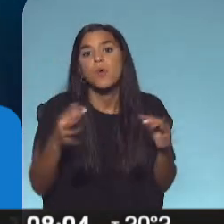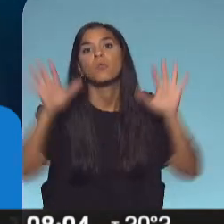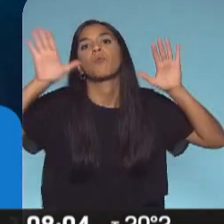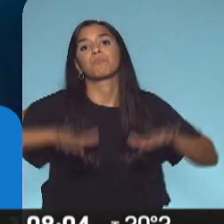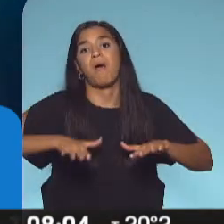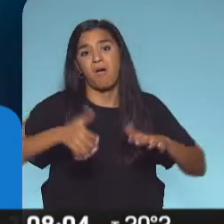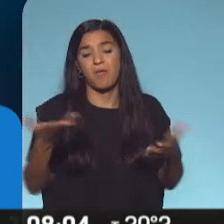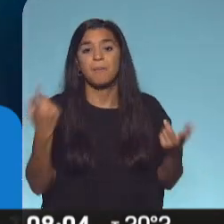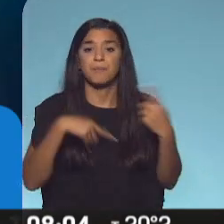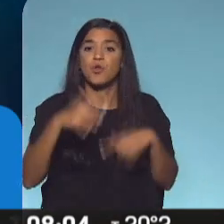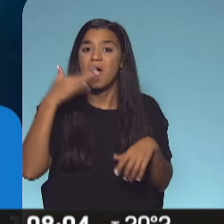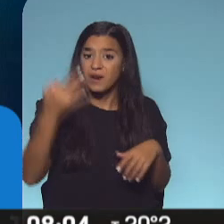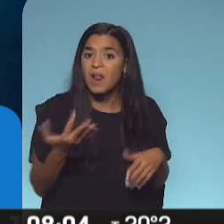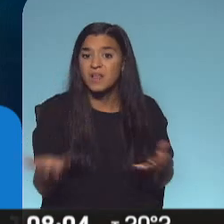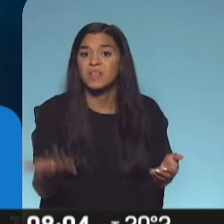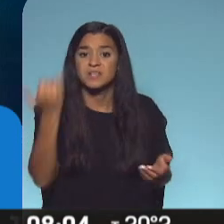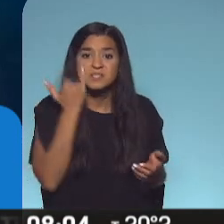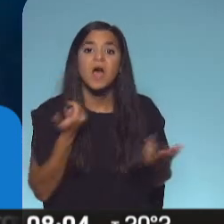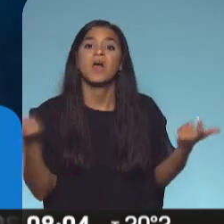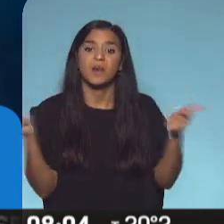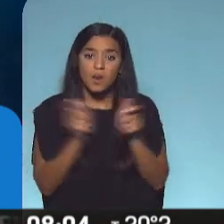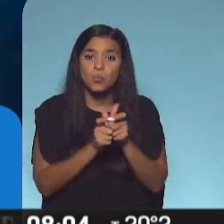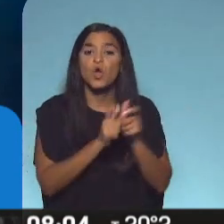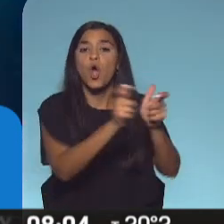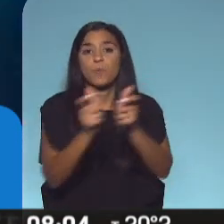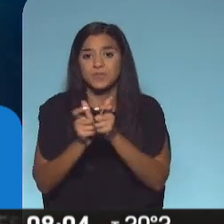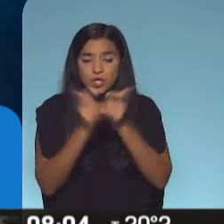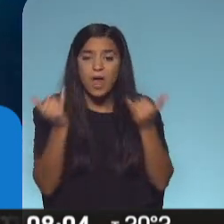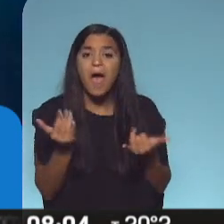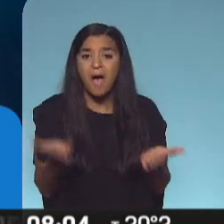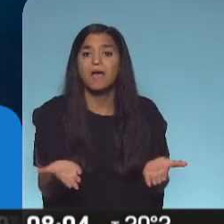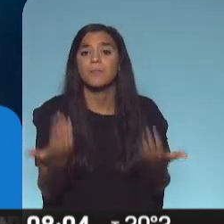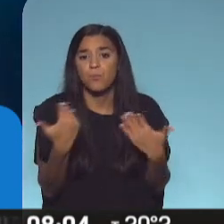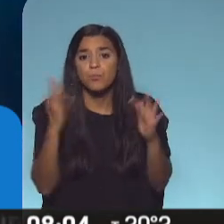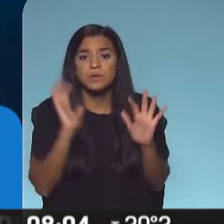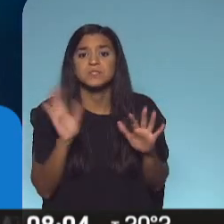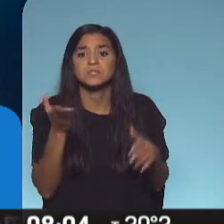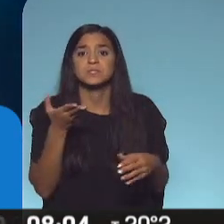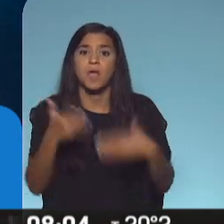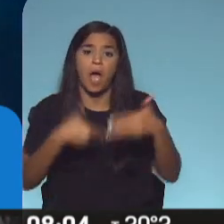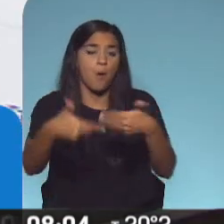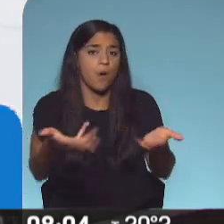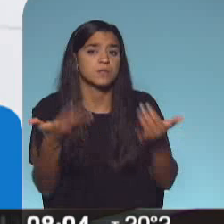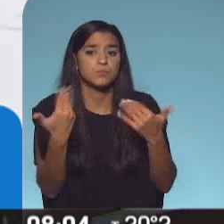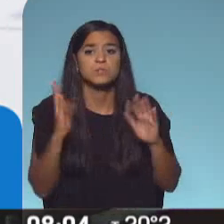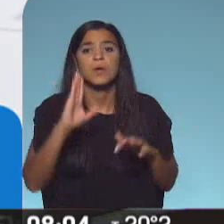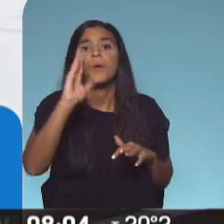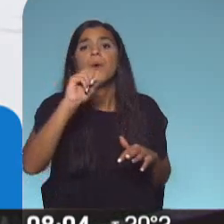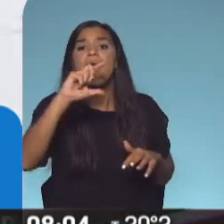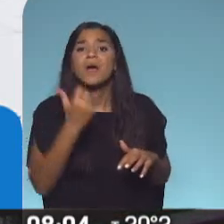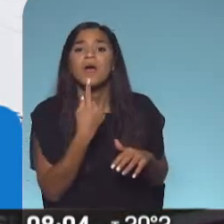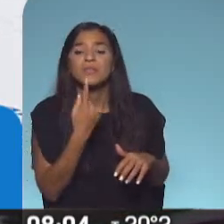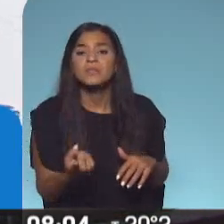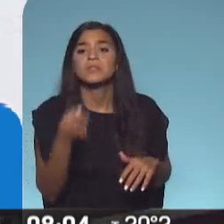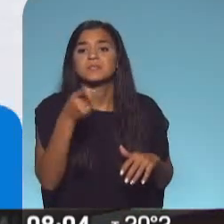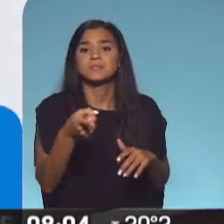parate, pero la realidad es que ya hubo reunión de comisión y es posible que este pedido de intervención avance. Néstor Vaca dijo, entre otras cuestiones, que presentaba